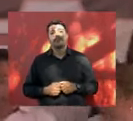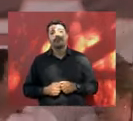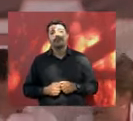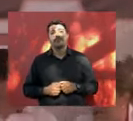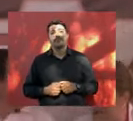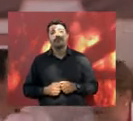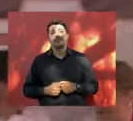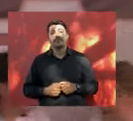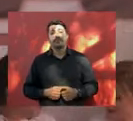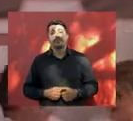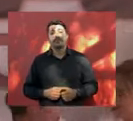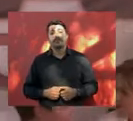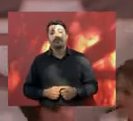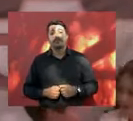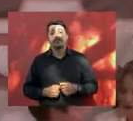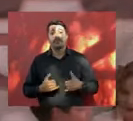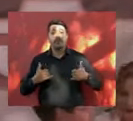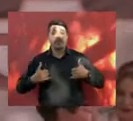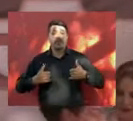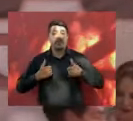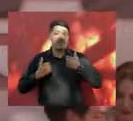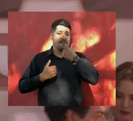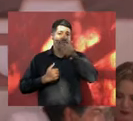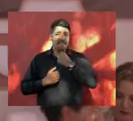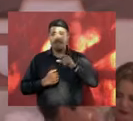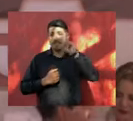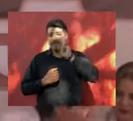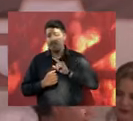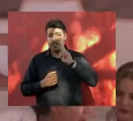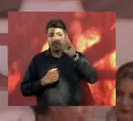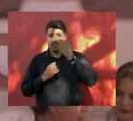¡Arriba las y los jóvenes universitarios!